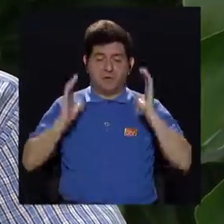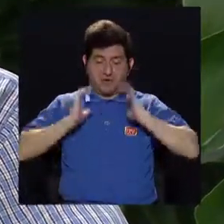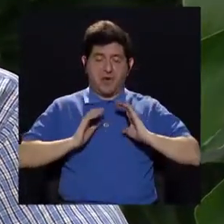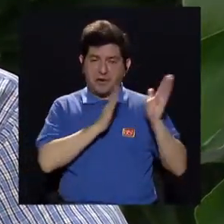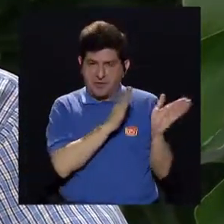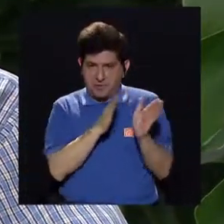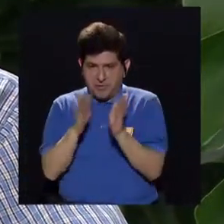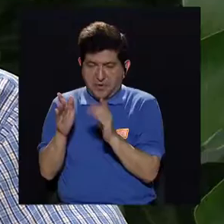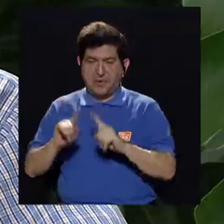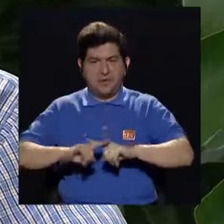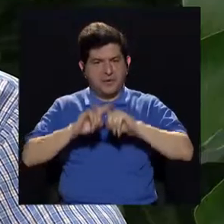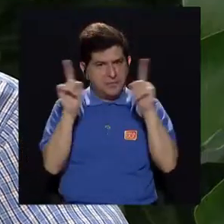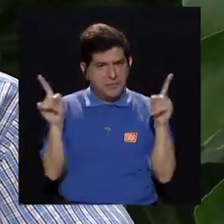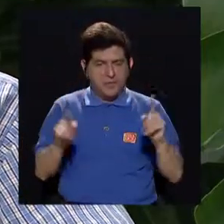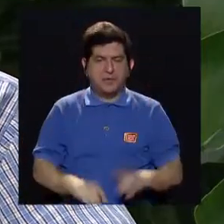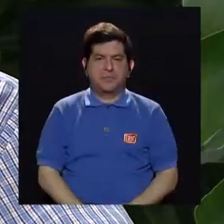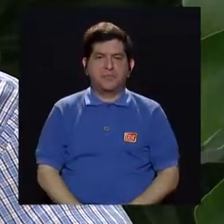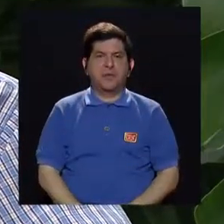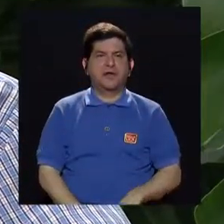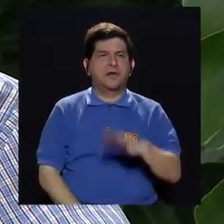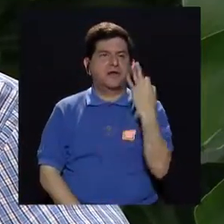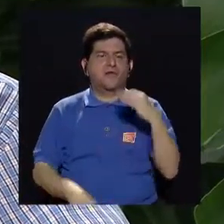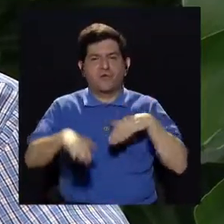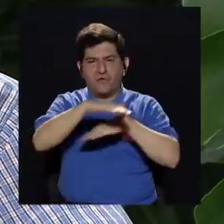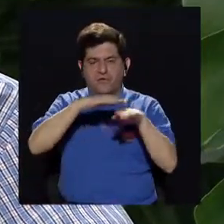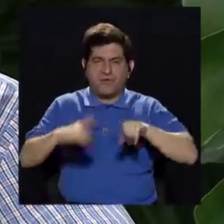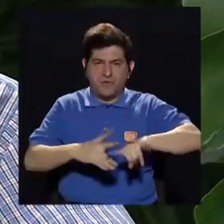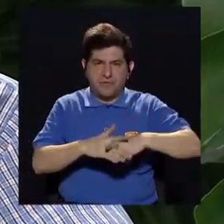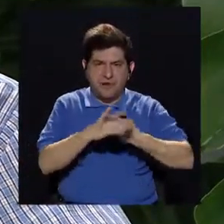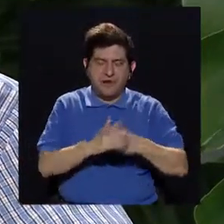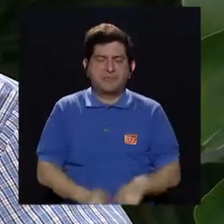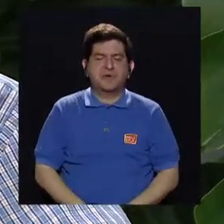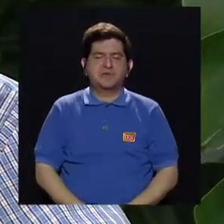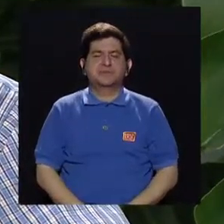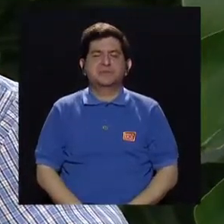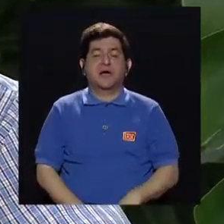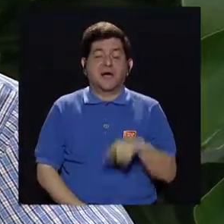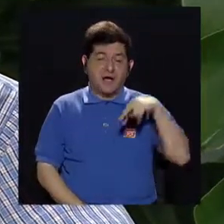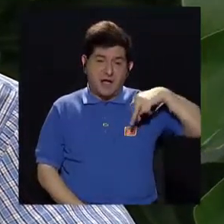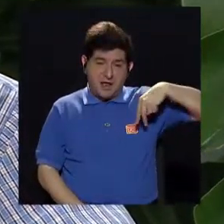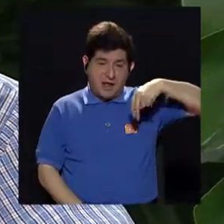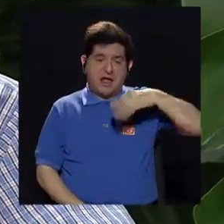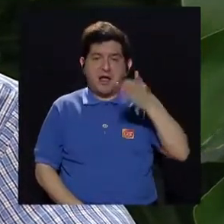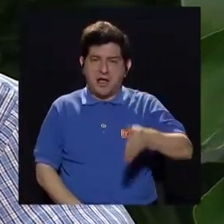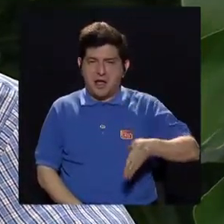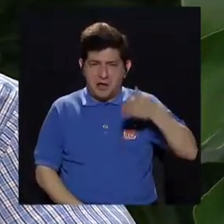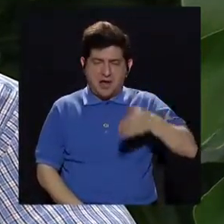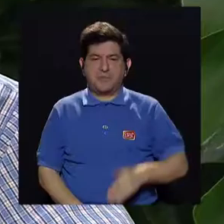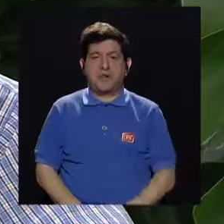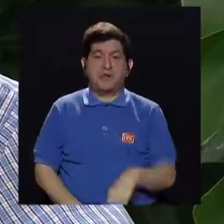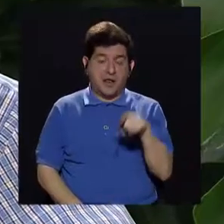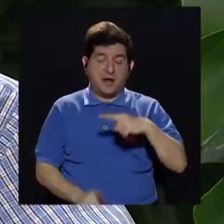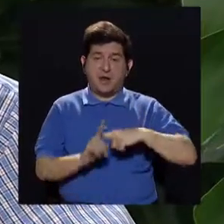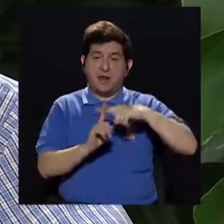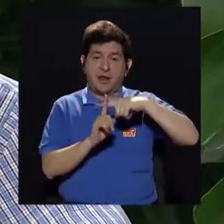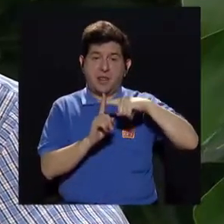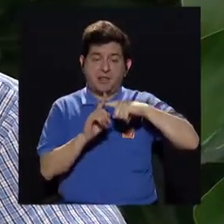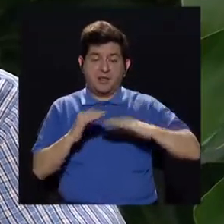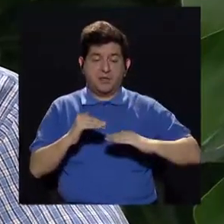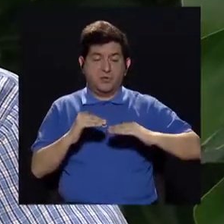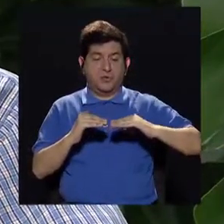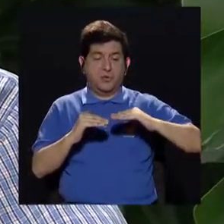cuerpo. Pero una forma básica de calentar es empezando a caminar muy despacio, ¿verdad? El cuerpo rápidamente va levantando la